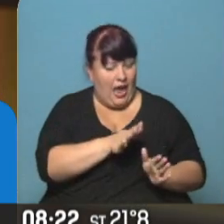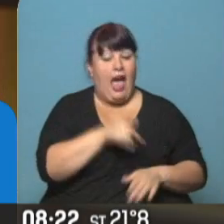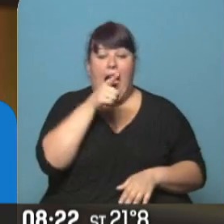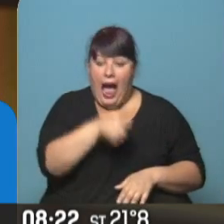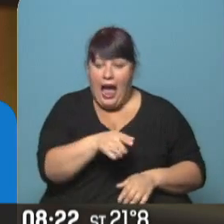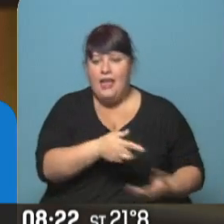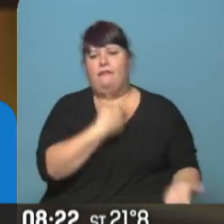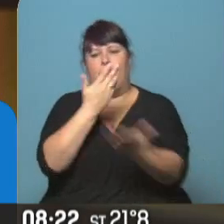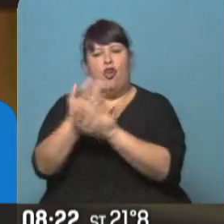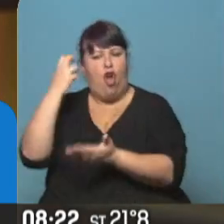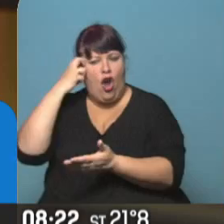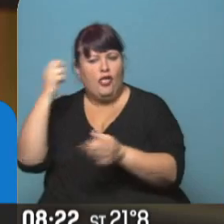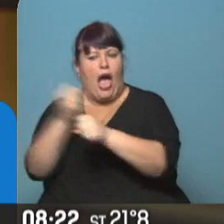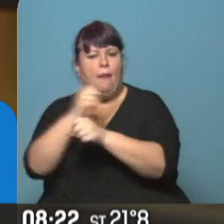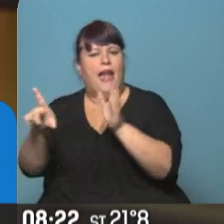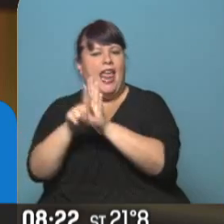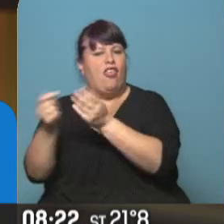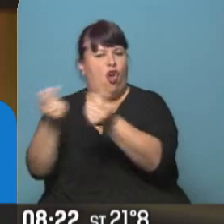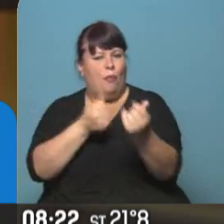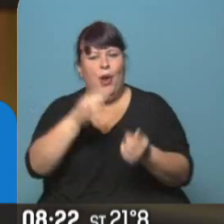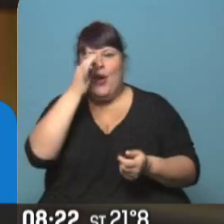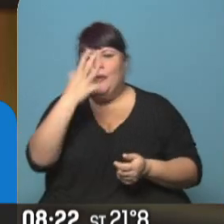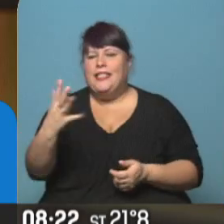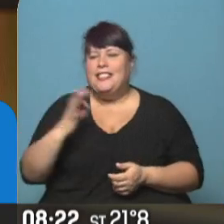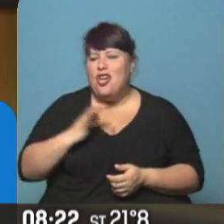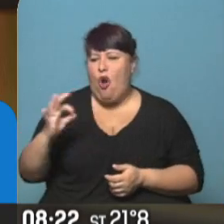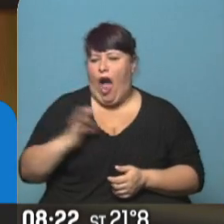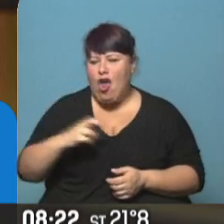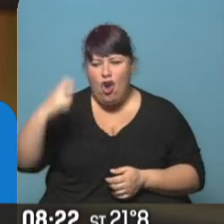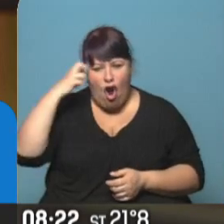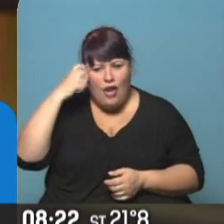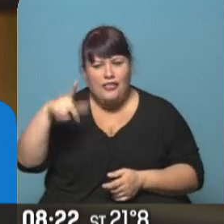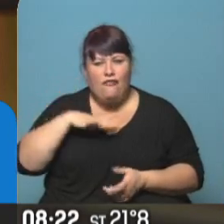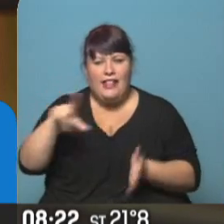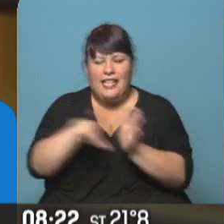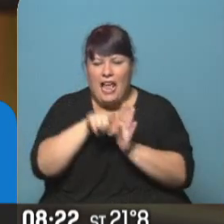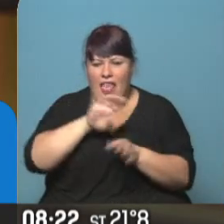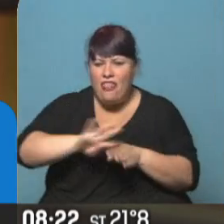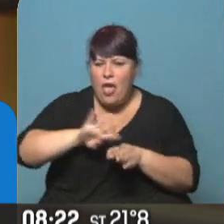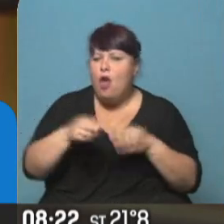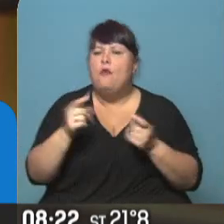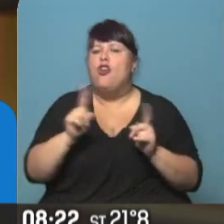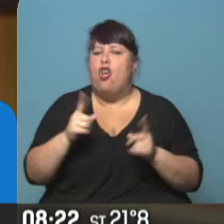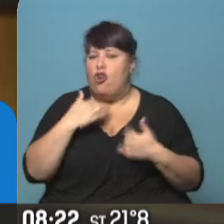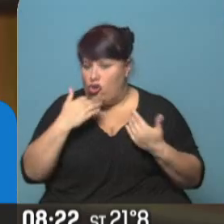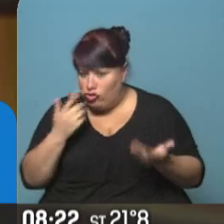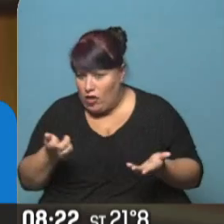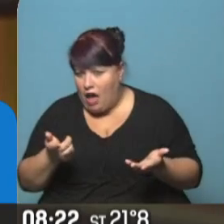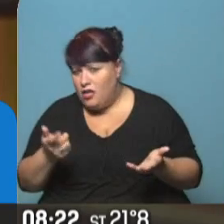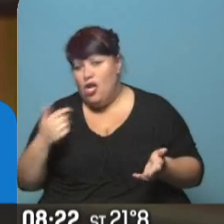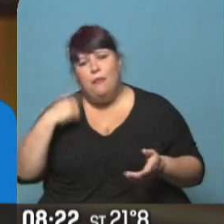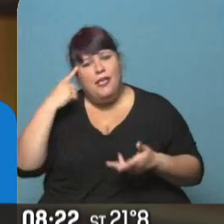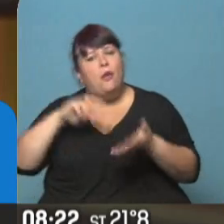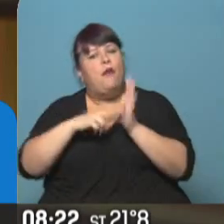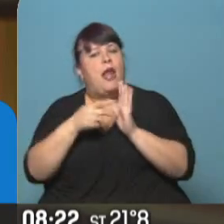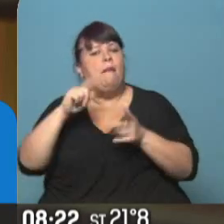allí se mandó al congreso sancionar ley de compras hace 25 años que el congreso nos debe esa norma porque no lo hacen no lo saben lo que creo que es un